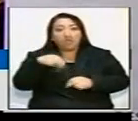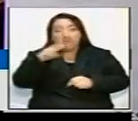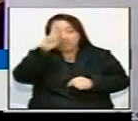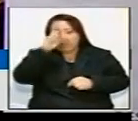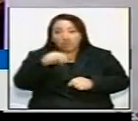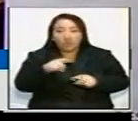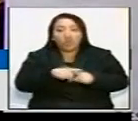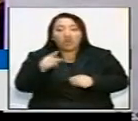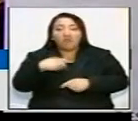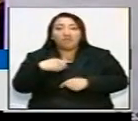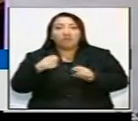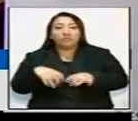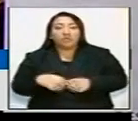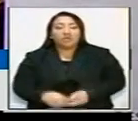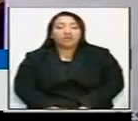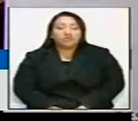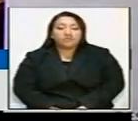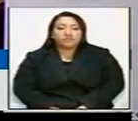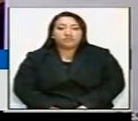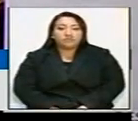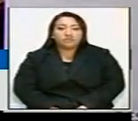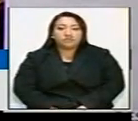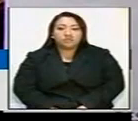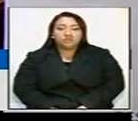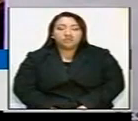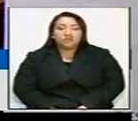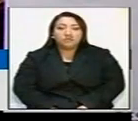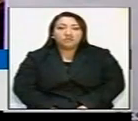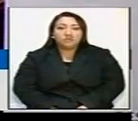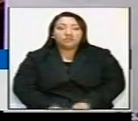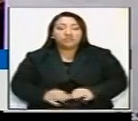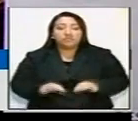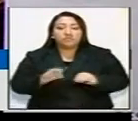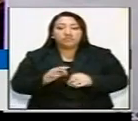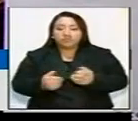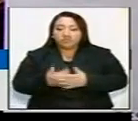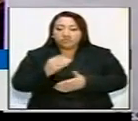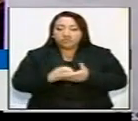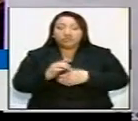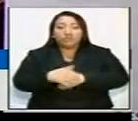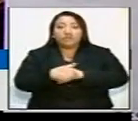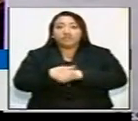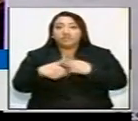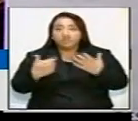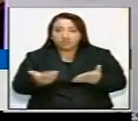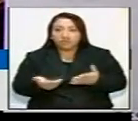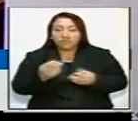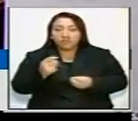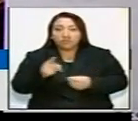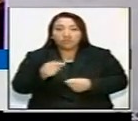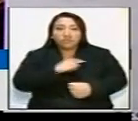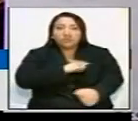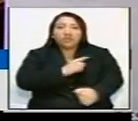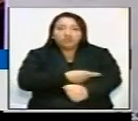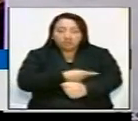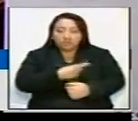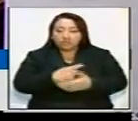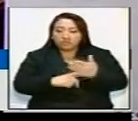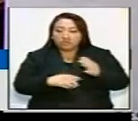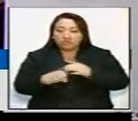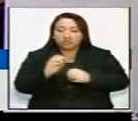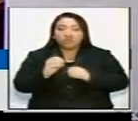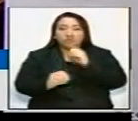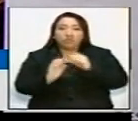mío, es el factor más importante. Así que nuevamente los felicito por sus esfuerzos para hacer